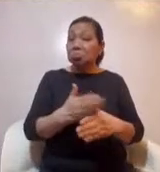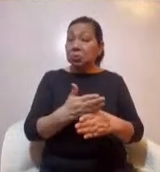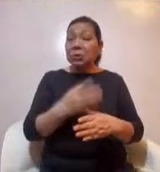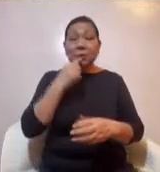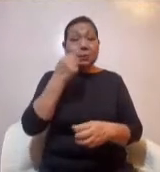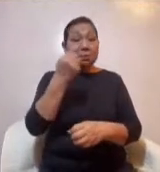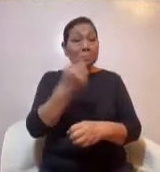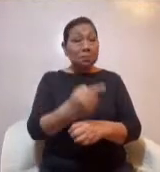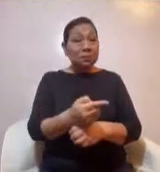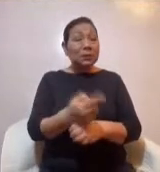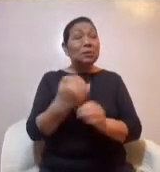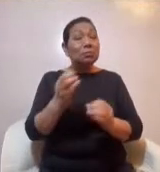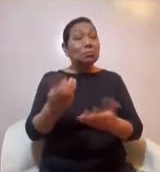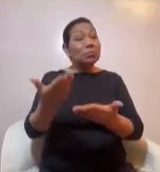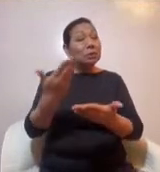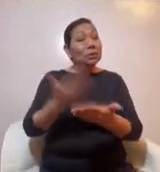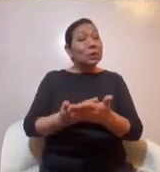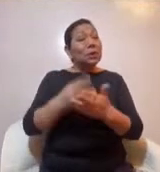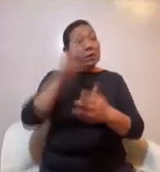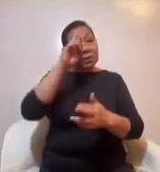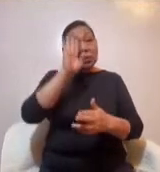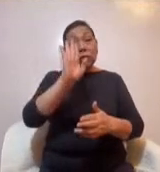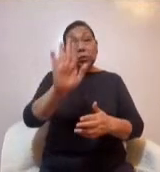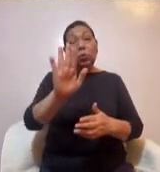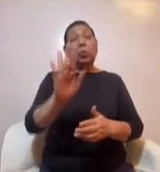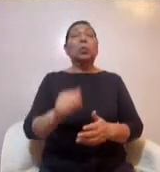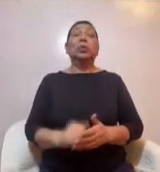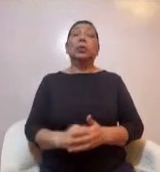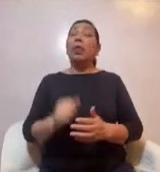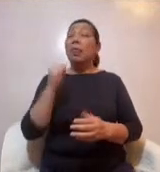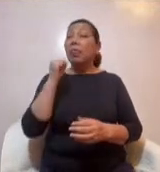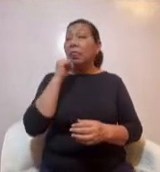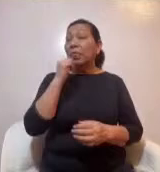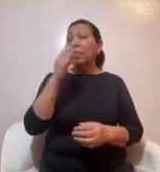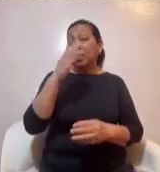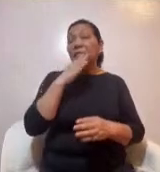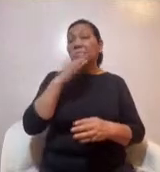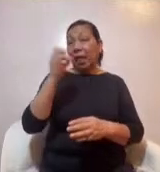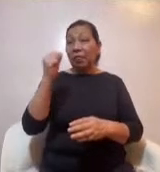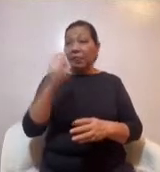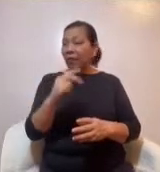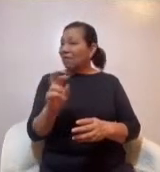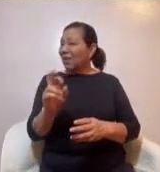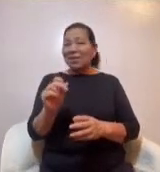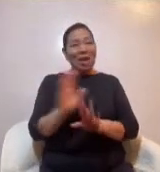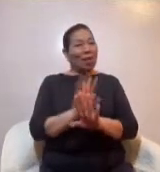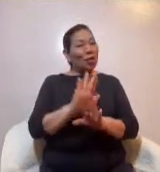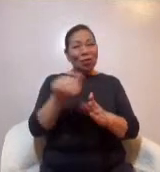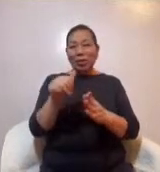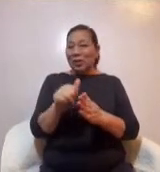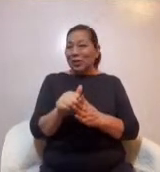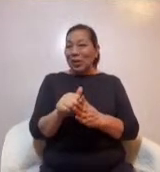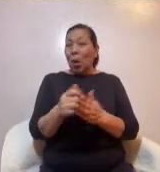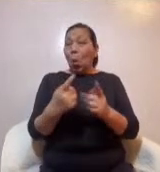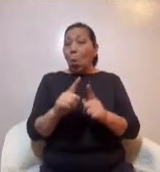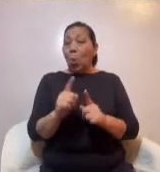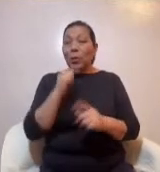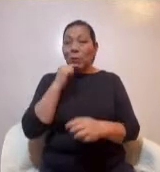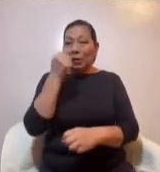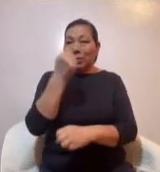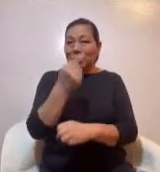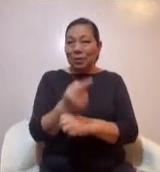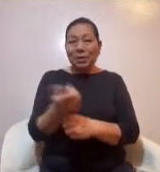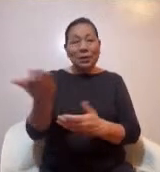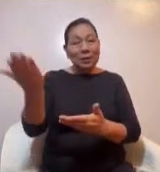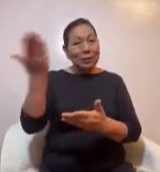fundada en parte la demanda por haberse acreditado la vulneración del derecho de defensa. En consecuencia, nulo todo lo actuado desde